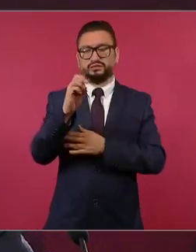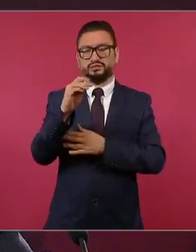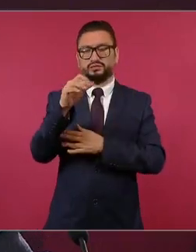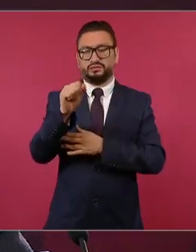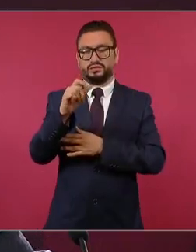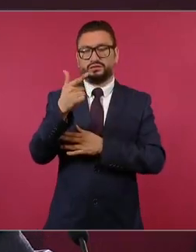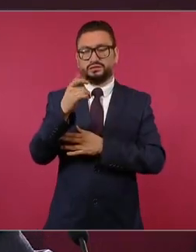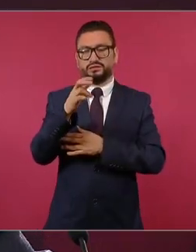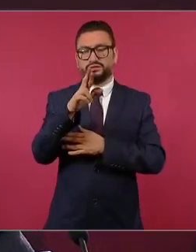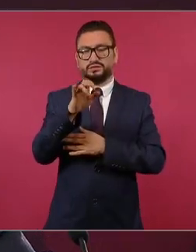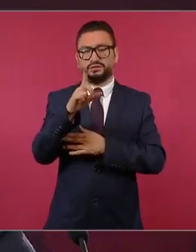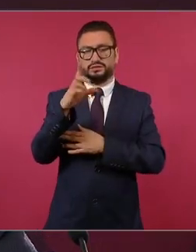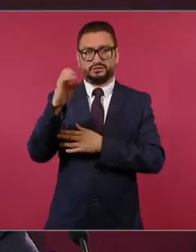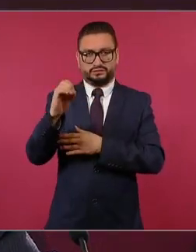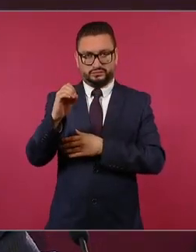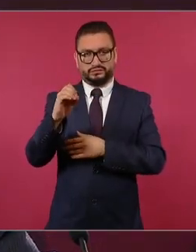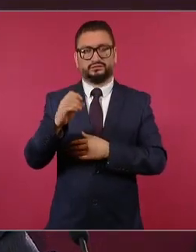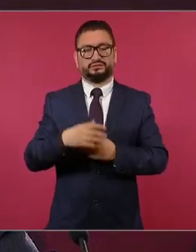Canaval,